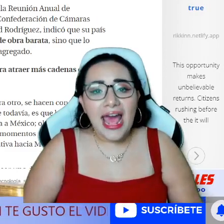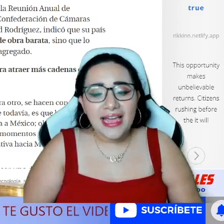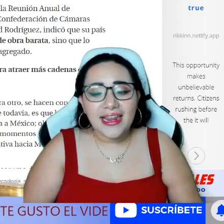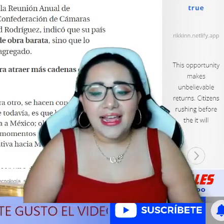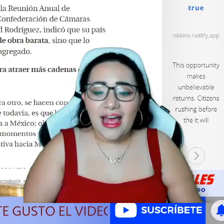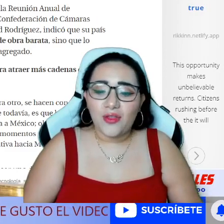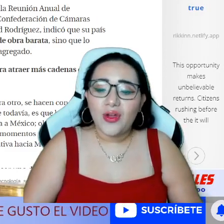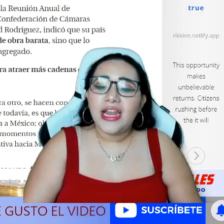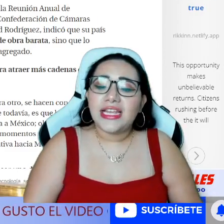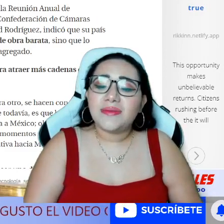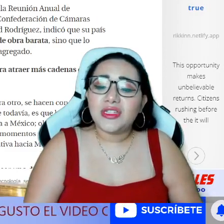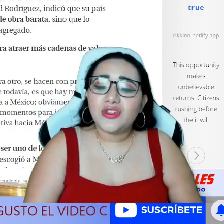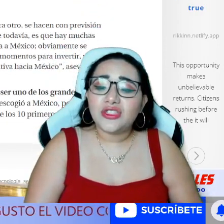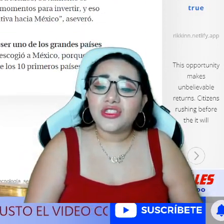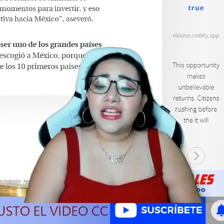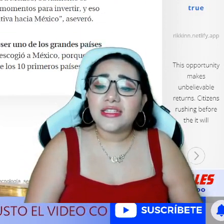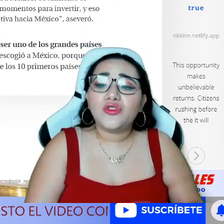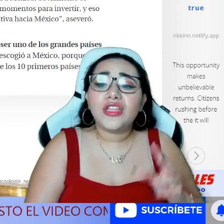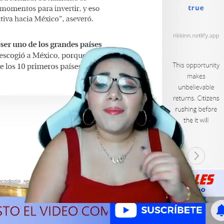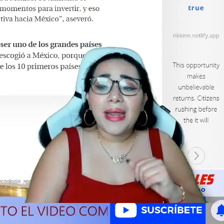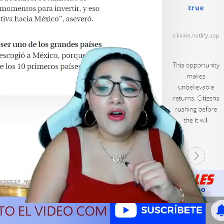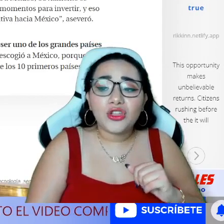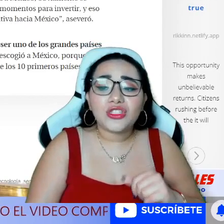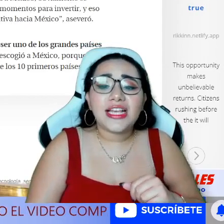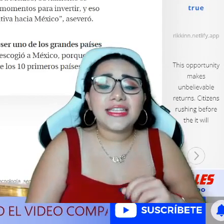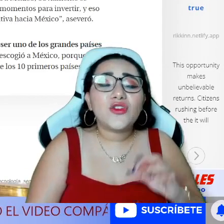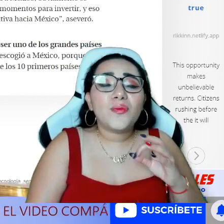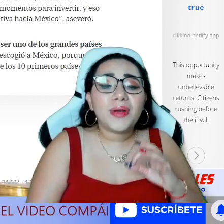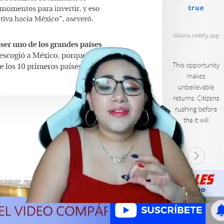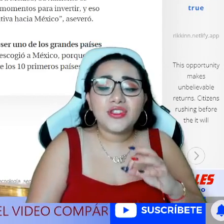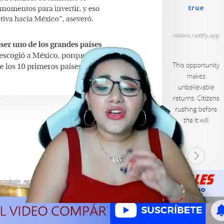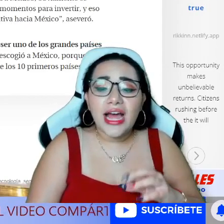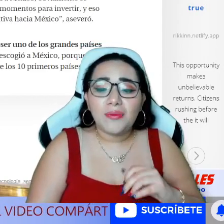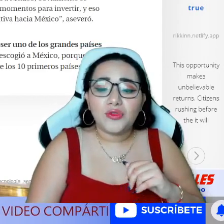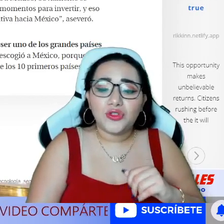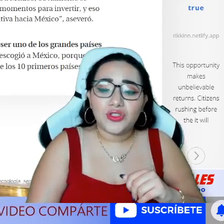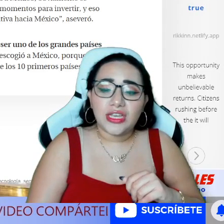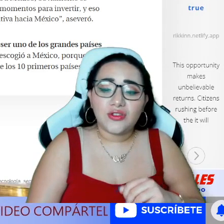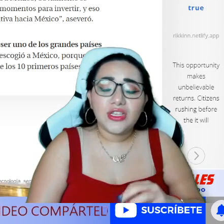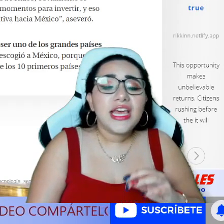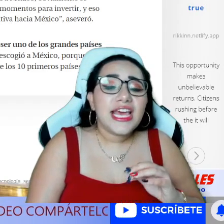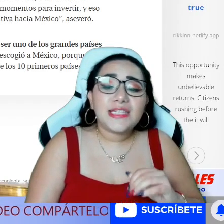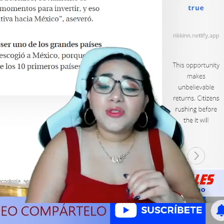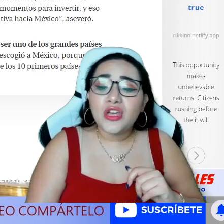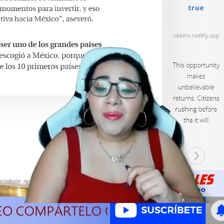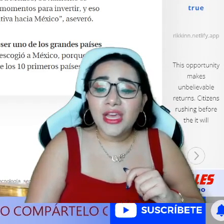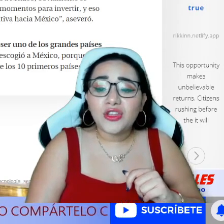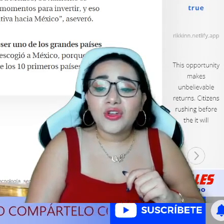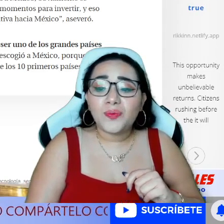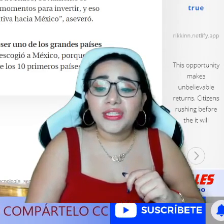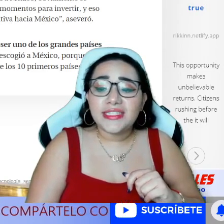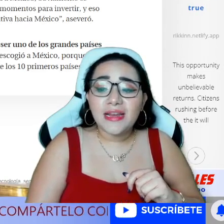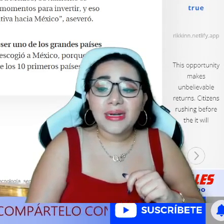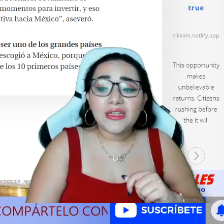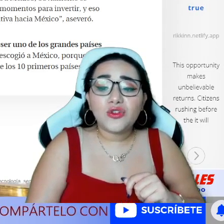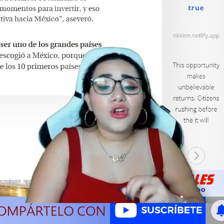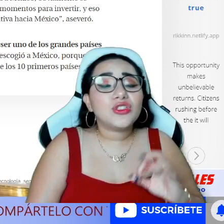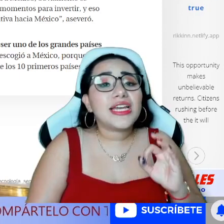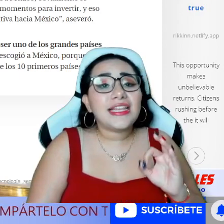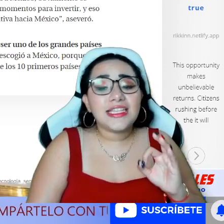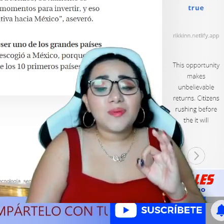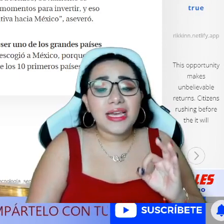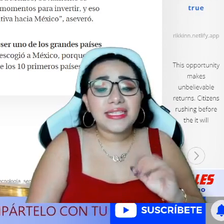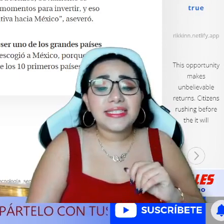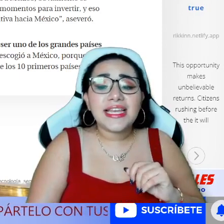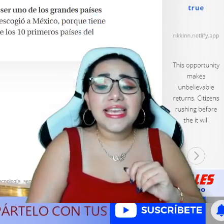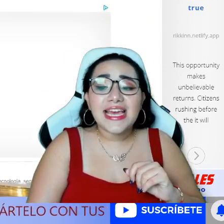agregado las inversiones no se hacen de un día para otros se hacen con previsión a muchos años expuso que méxico tiene un potencial para ser uno